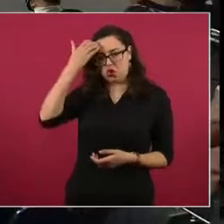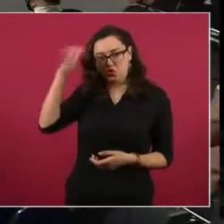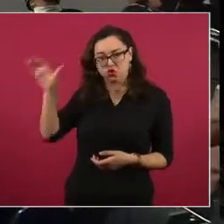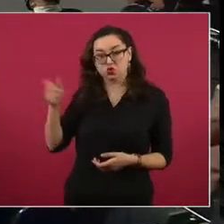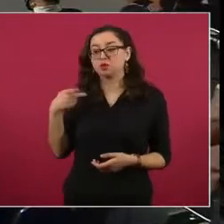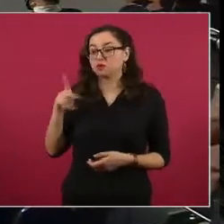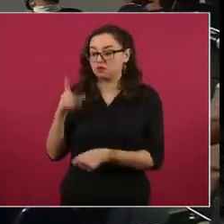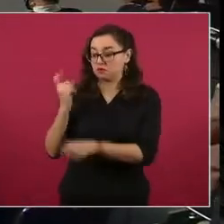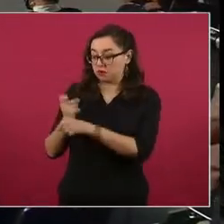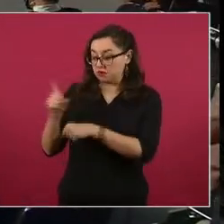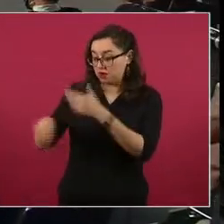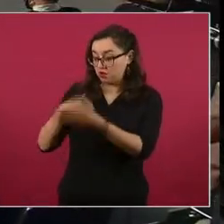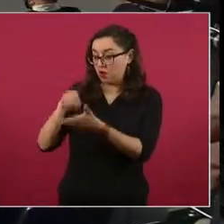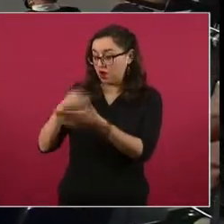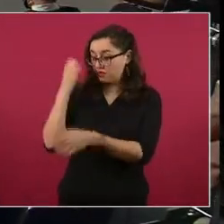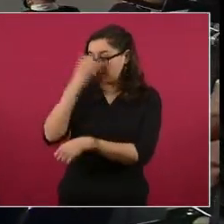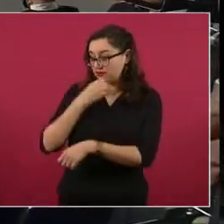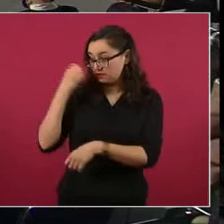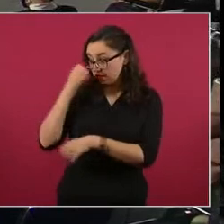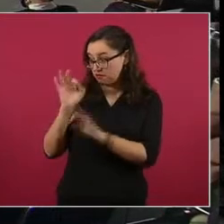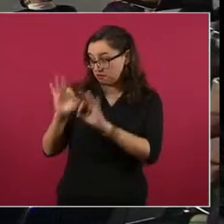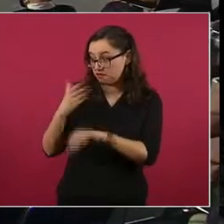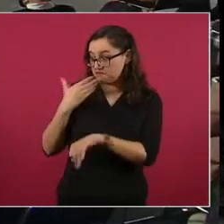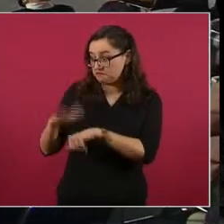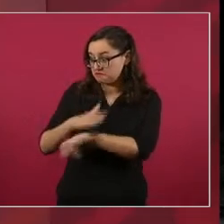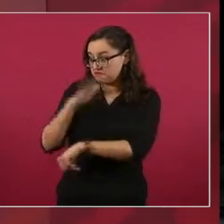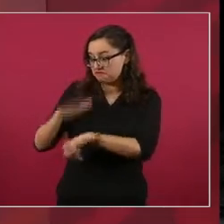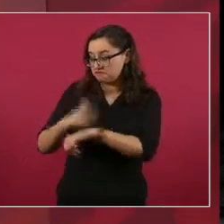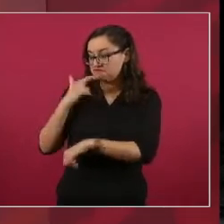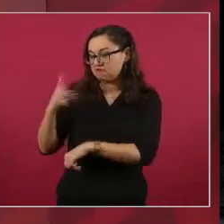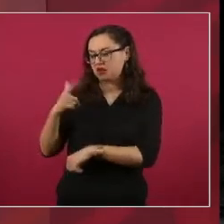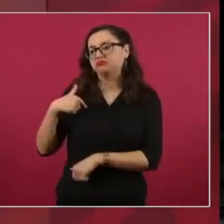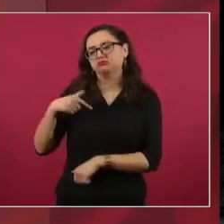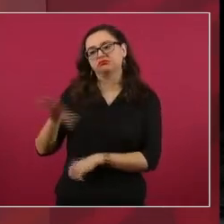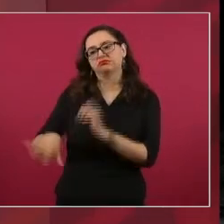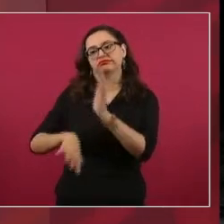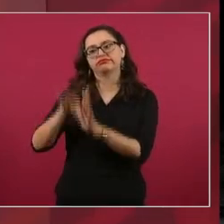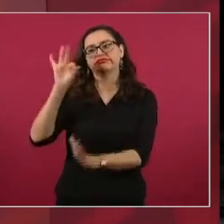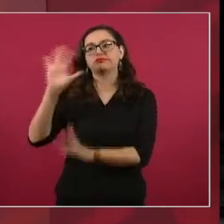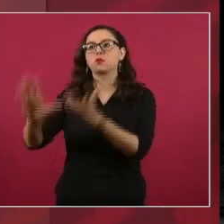que sea él ya él lo propuse